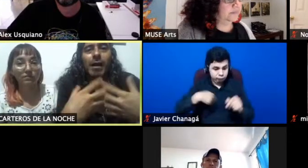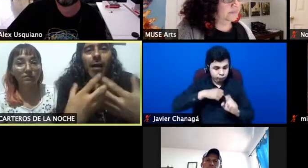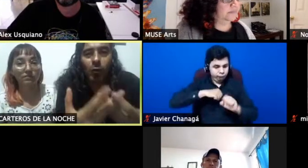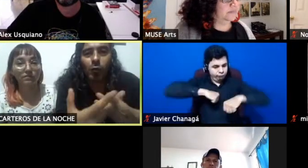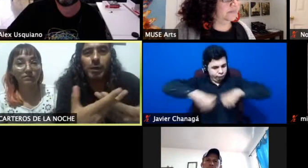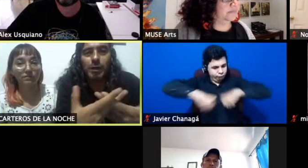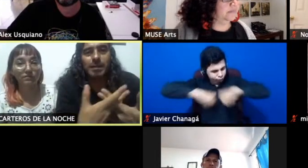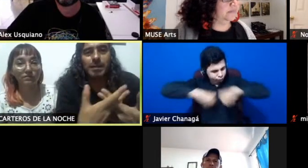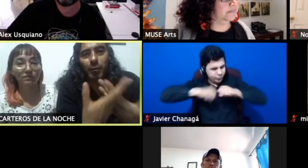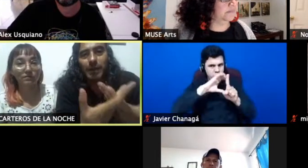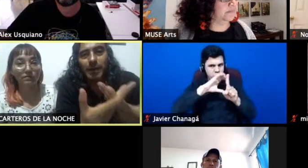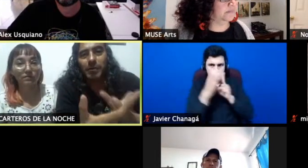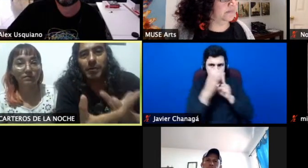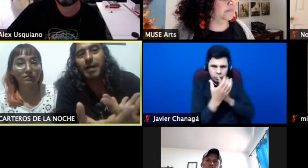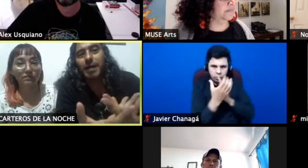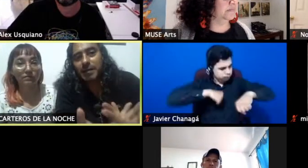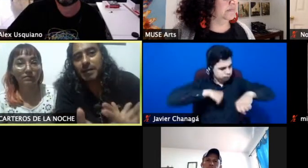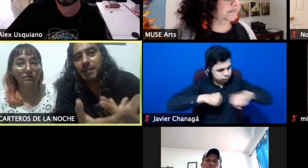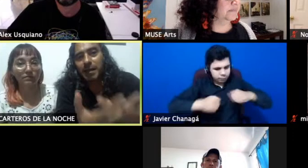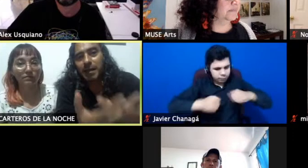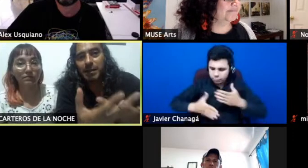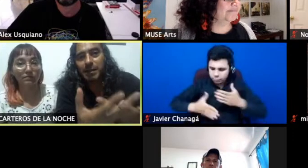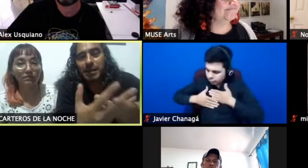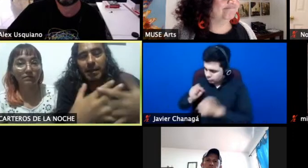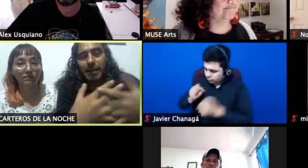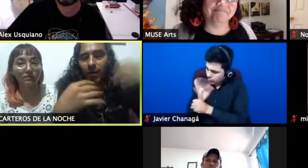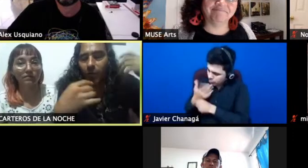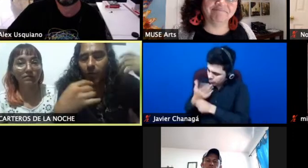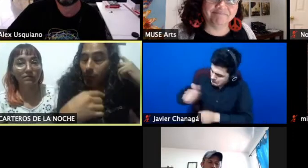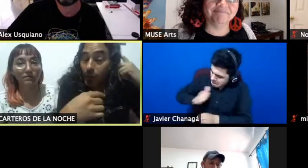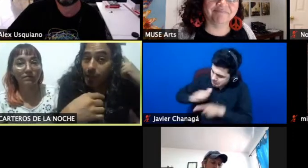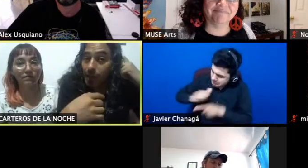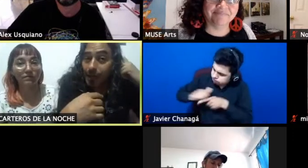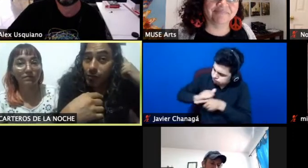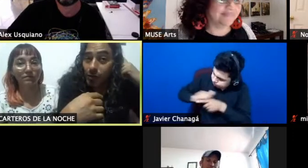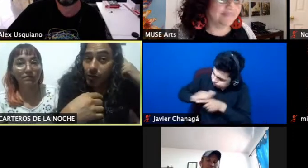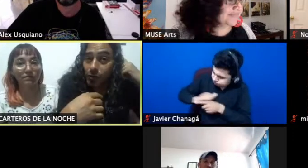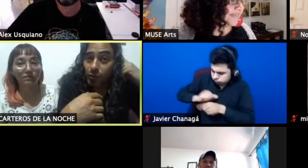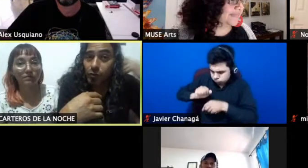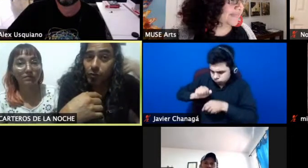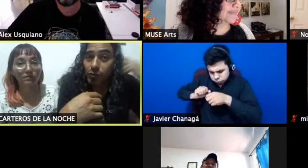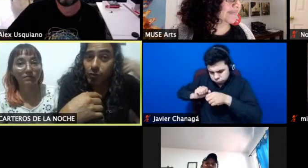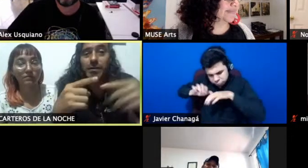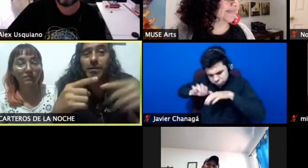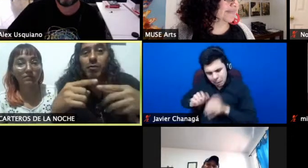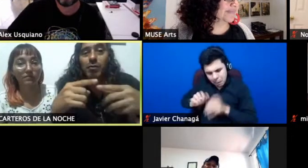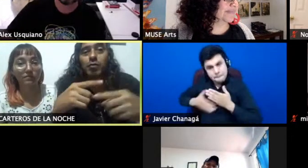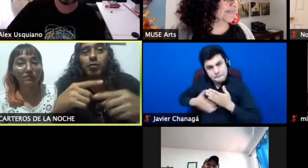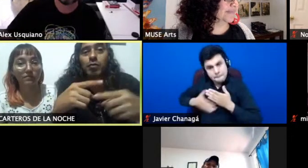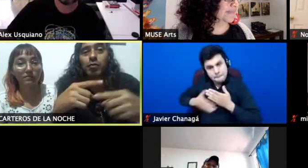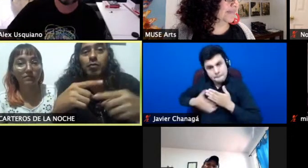propia actividad artística, es decir, o al menos en el caso de nosotros es muy difícil nosotros